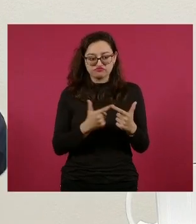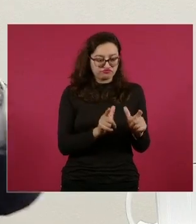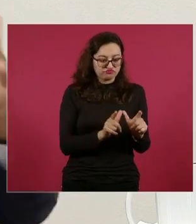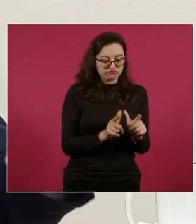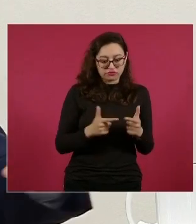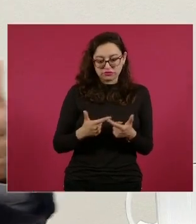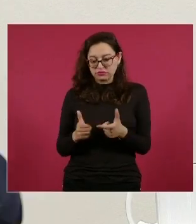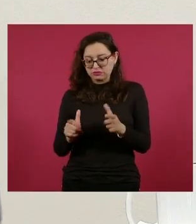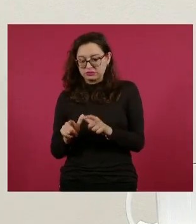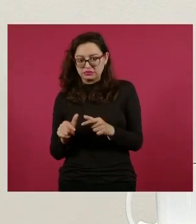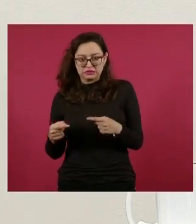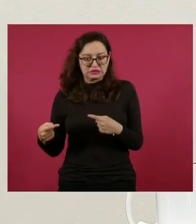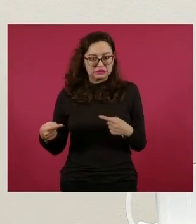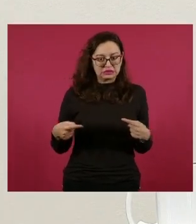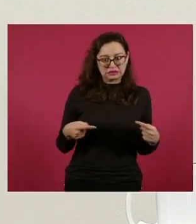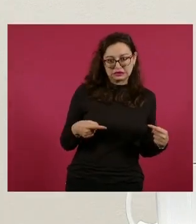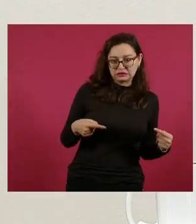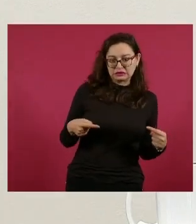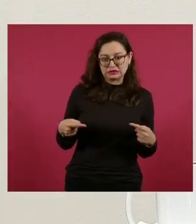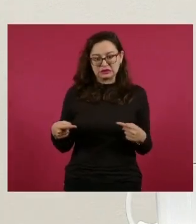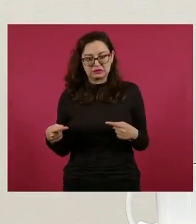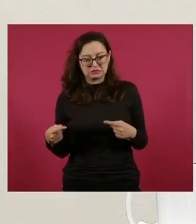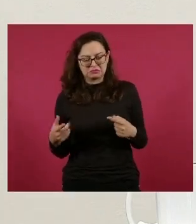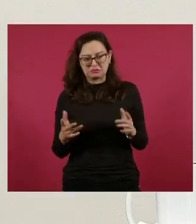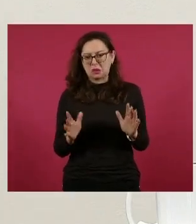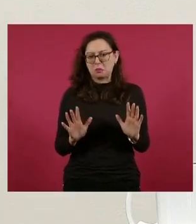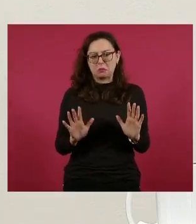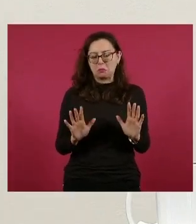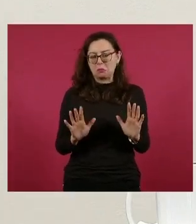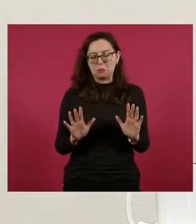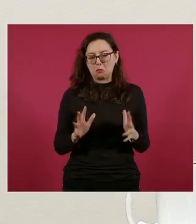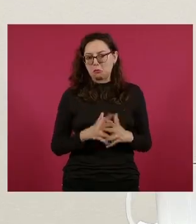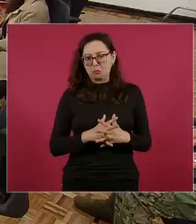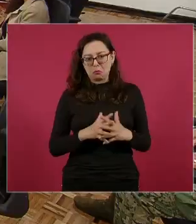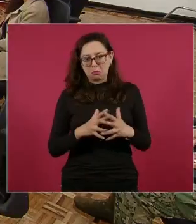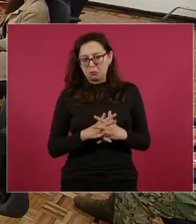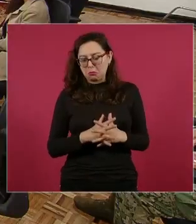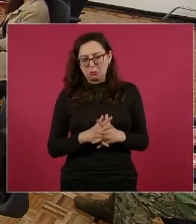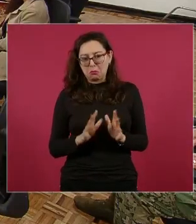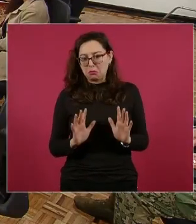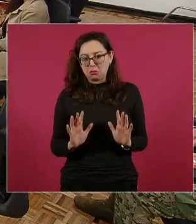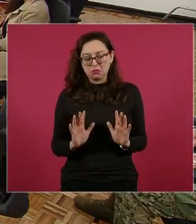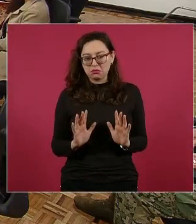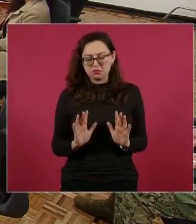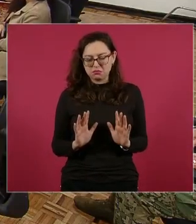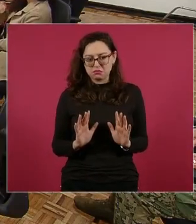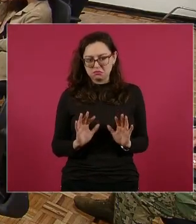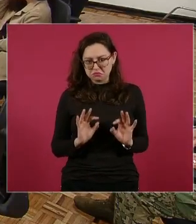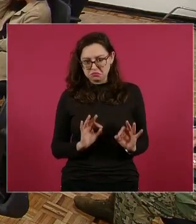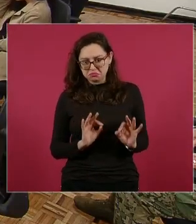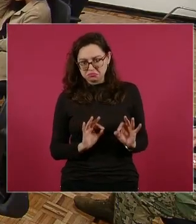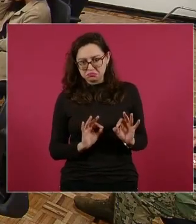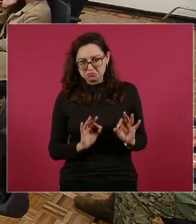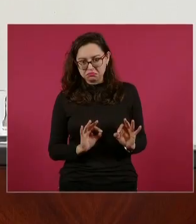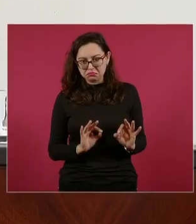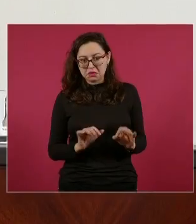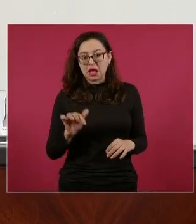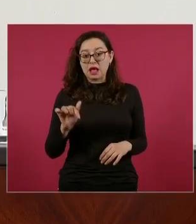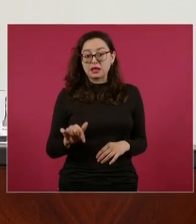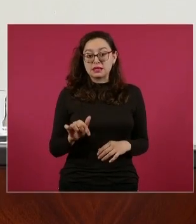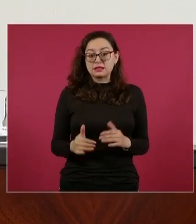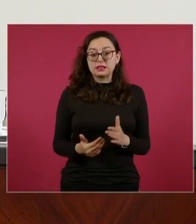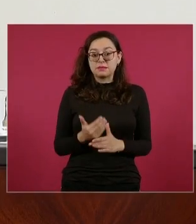Muchas de las cosas que vemos aquí en la mañana, como lo explicó la secretaria de